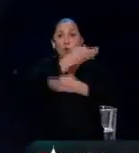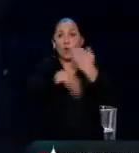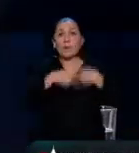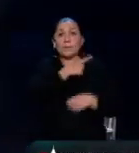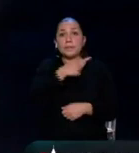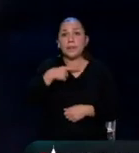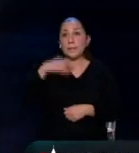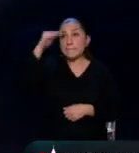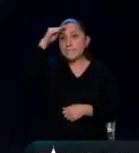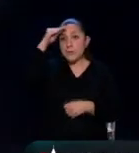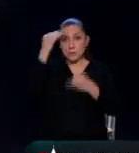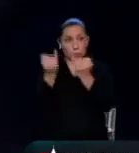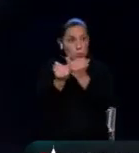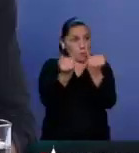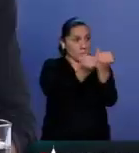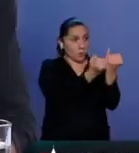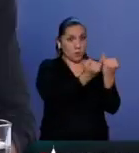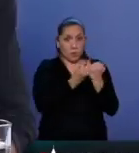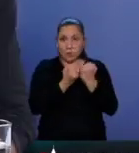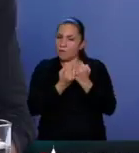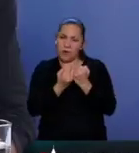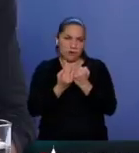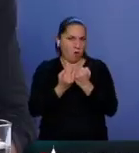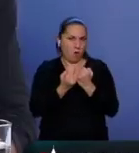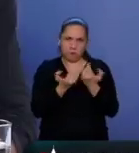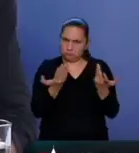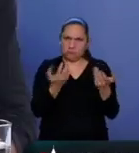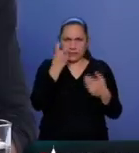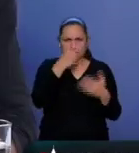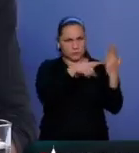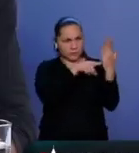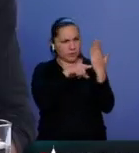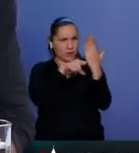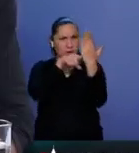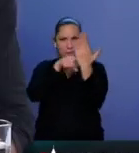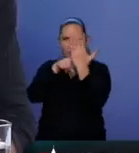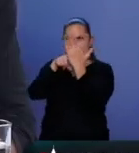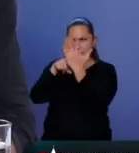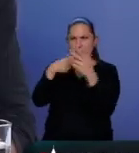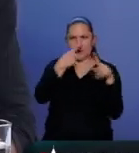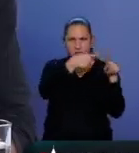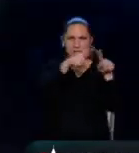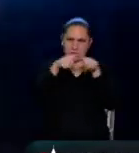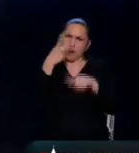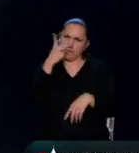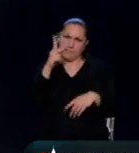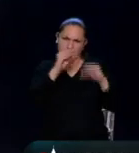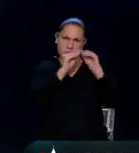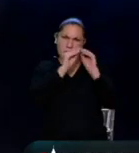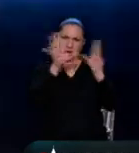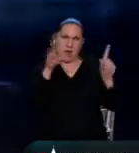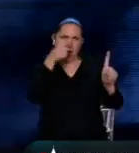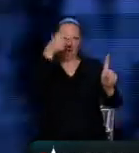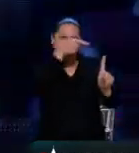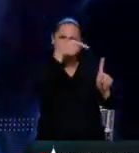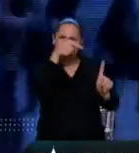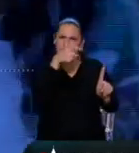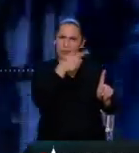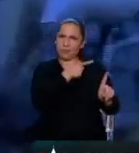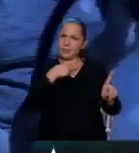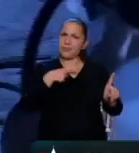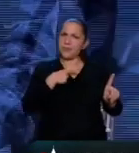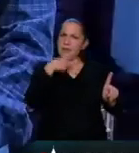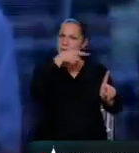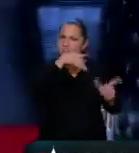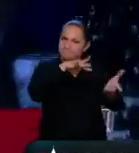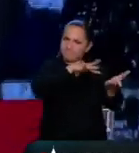de pensar, pero es claramente notorio que hay un rumbo que hay que apoyar, porque es la manera que ha tenido esta sociedad de poner un